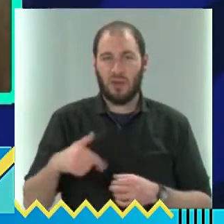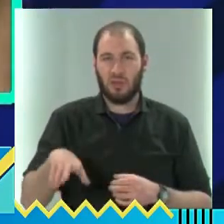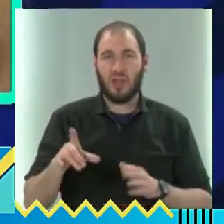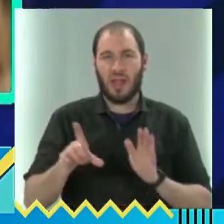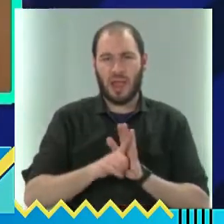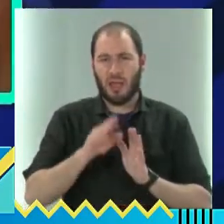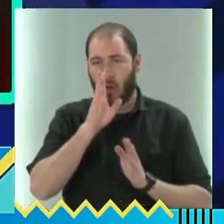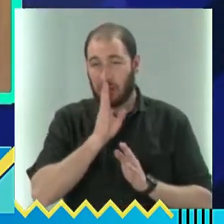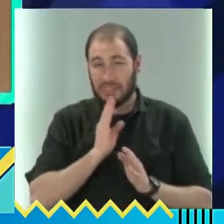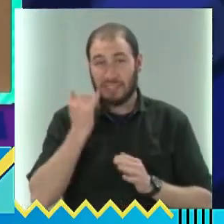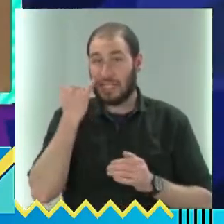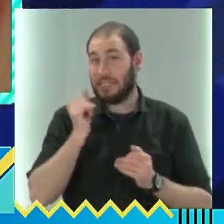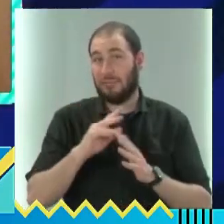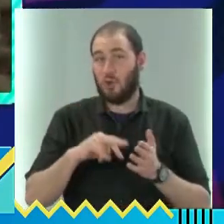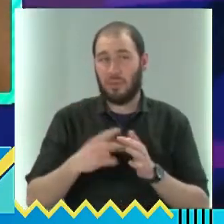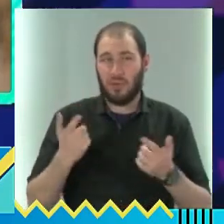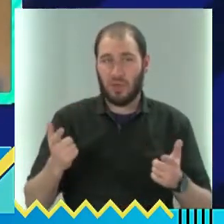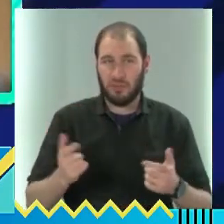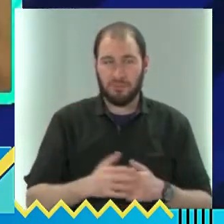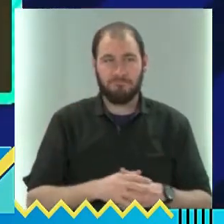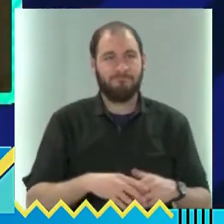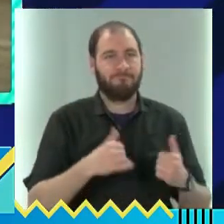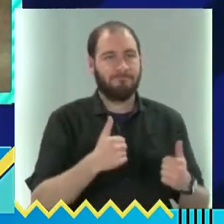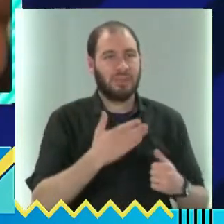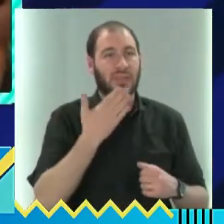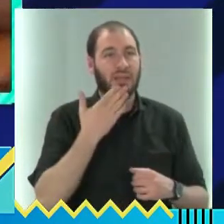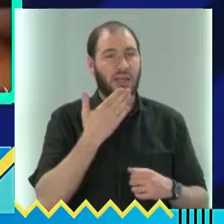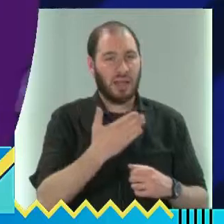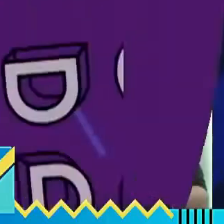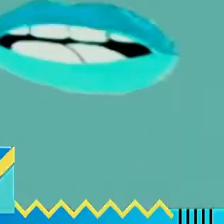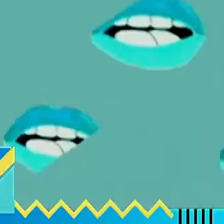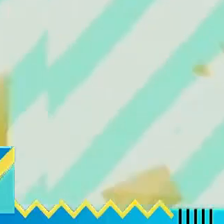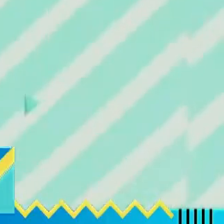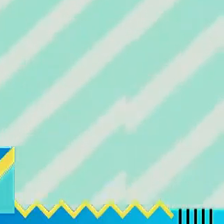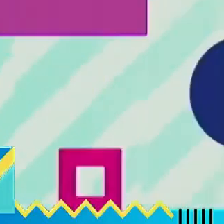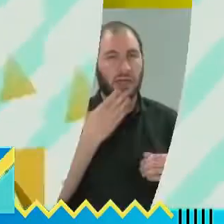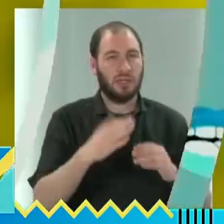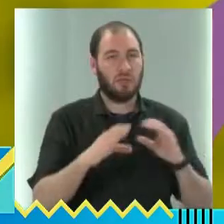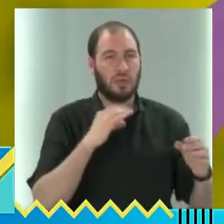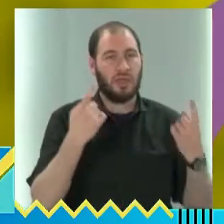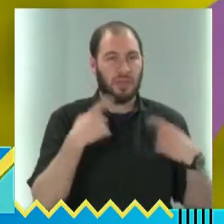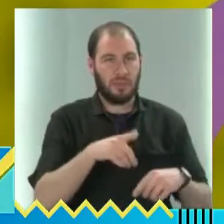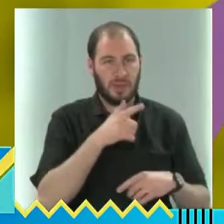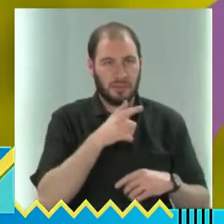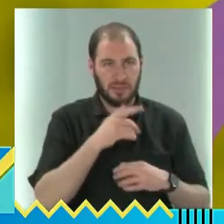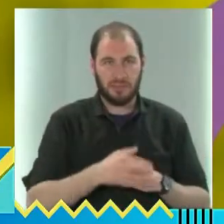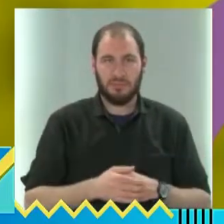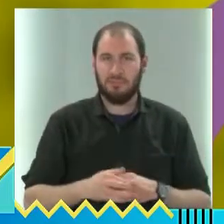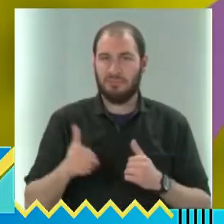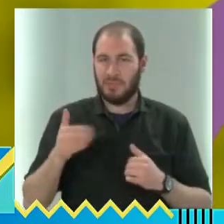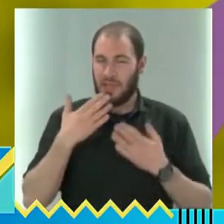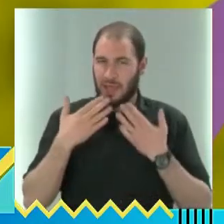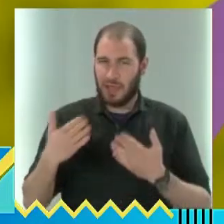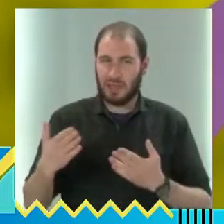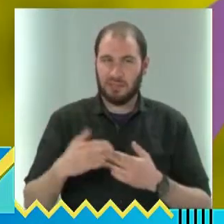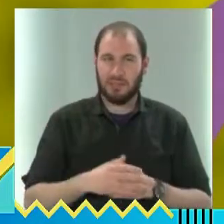ley, listo, no hay problema. bien, bueno, le agradecemos muchísimo la comunicación con distintos parecidos. Bueno,